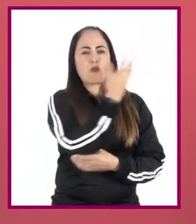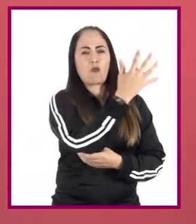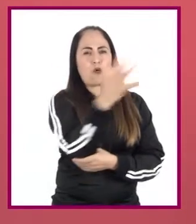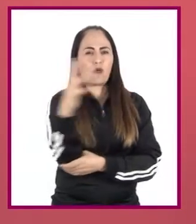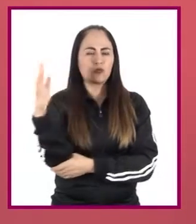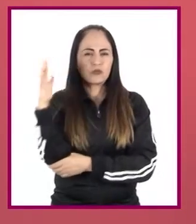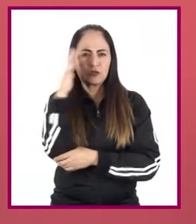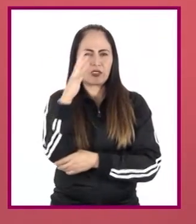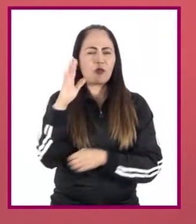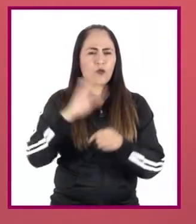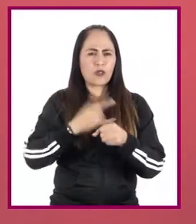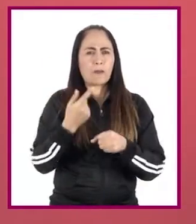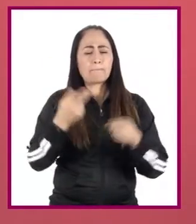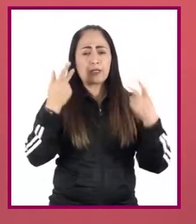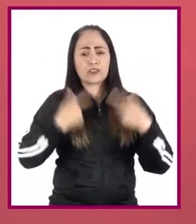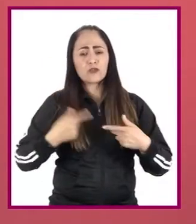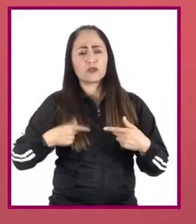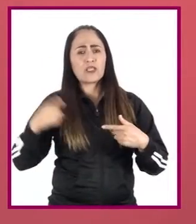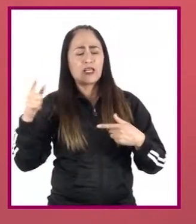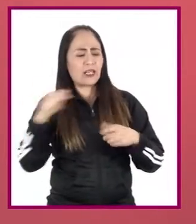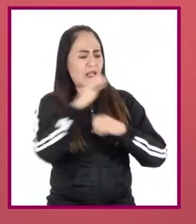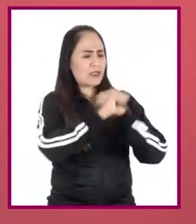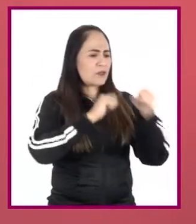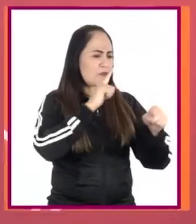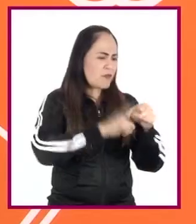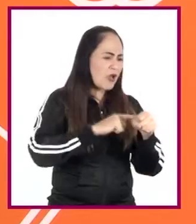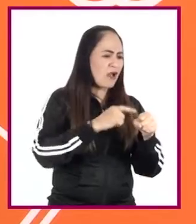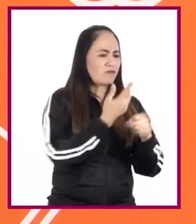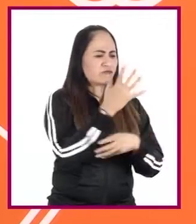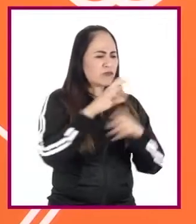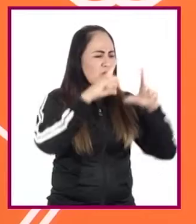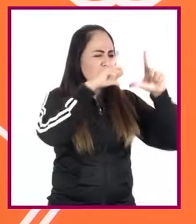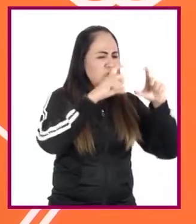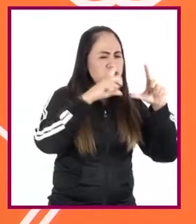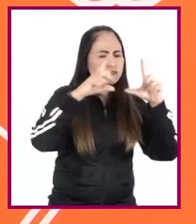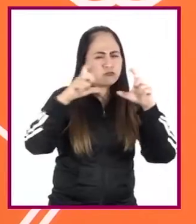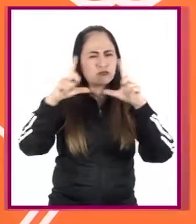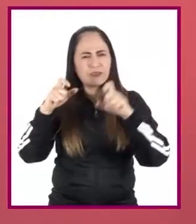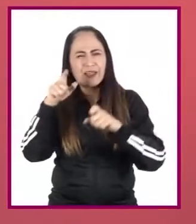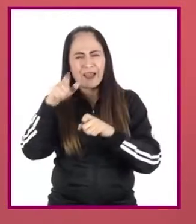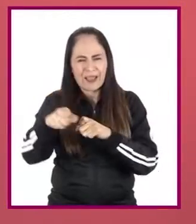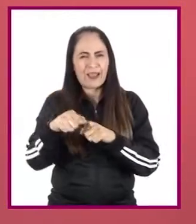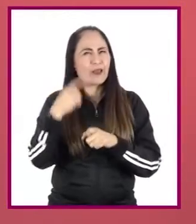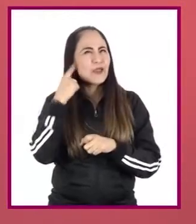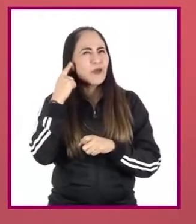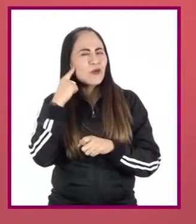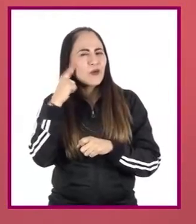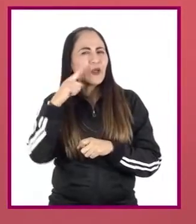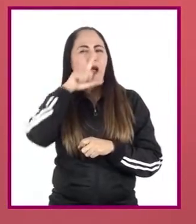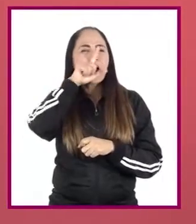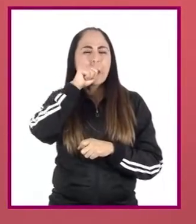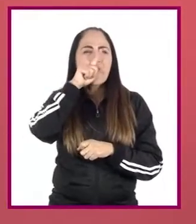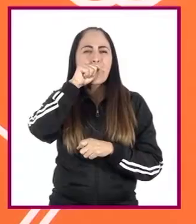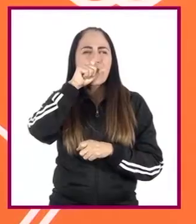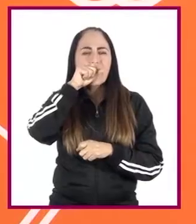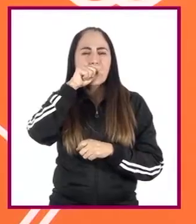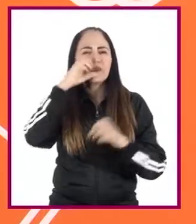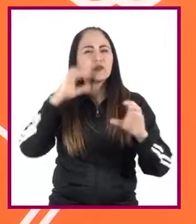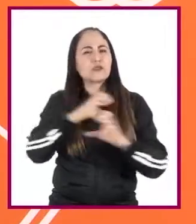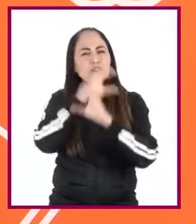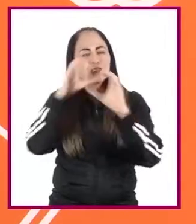está tomando fotografías de la vida silvestre y se puede escuchar el canto de las aves y el sonido del aire moviendo las